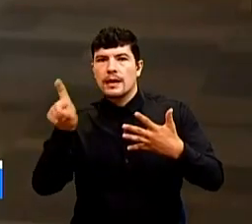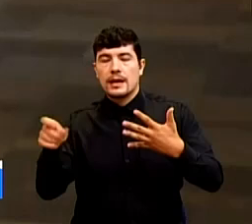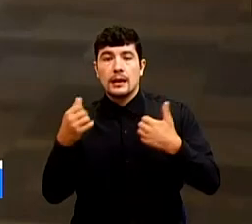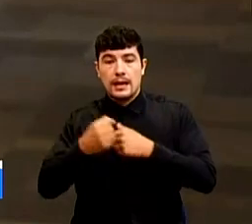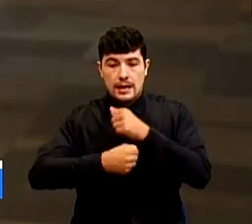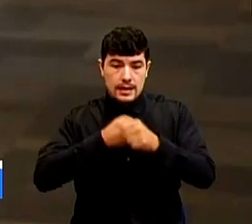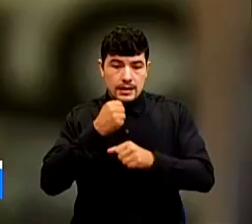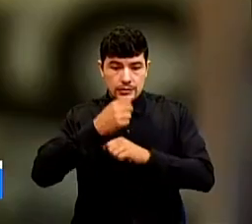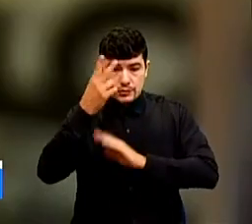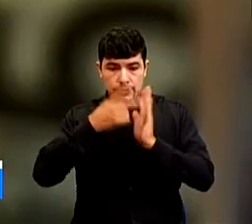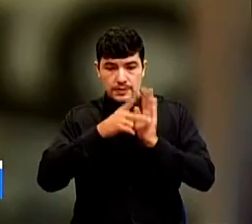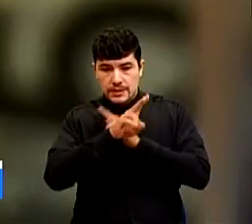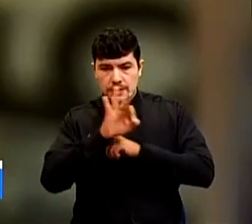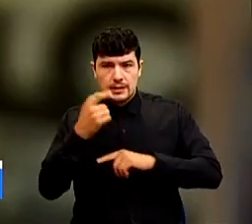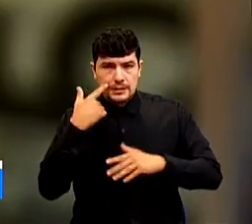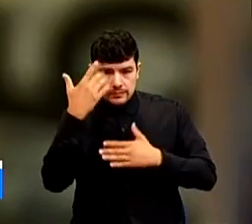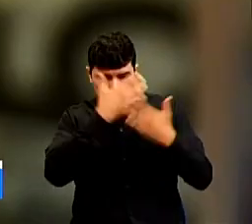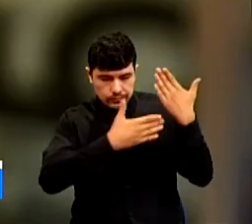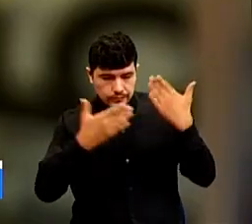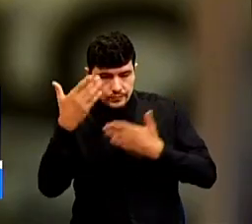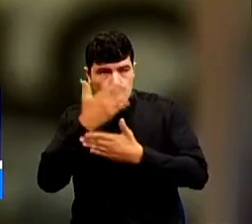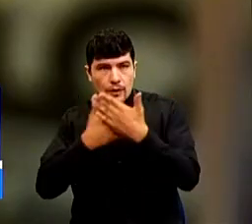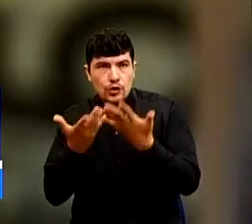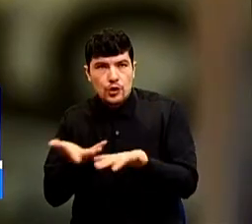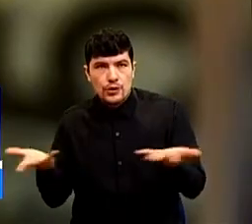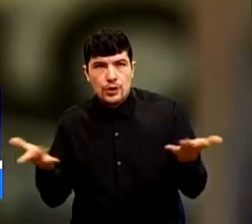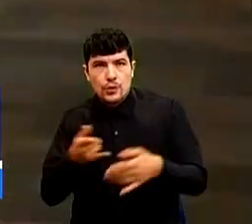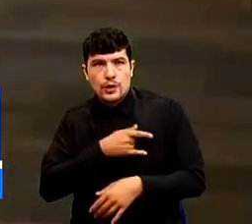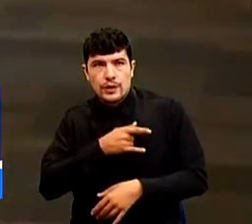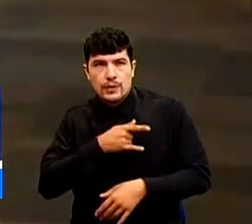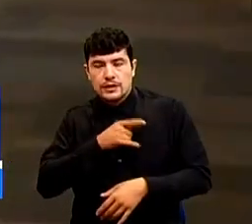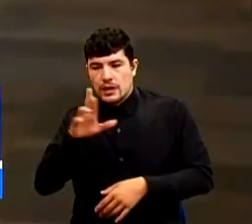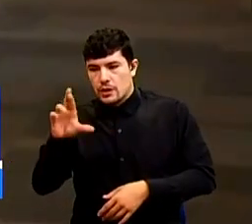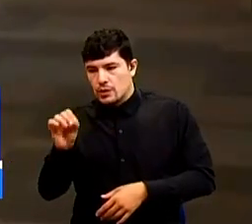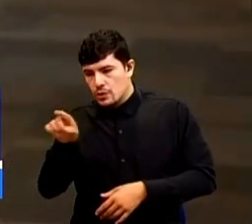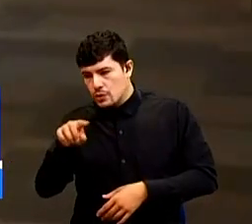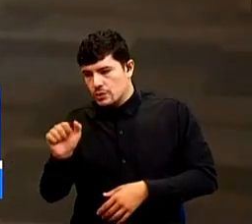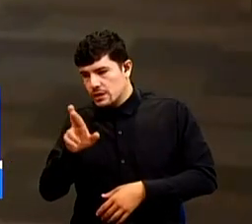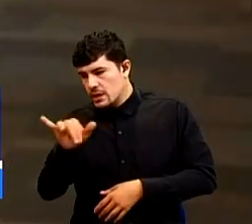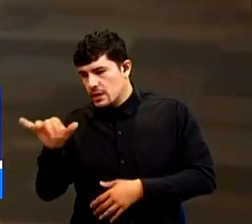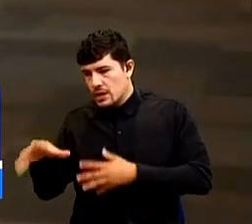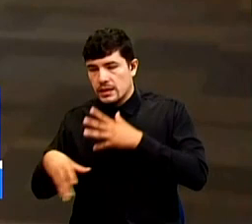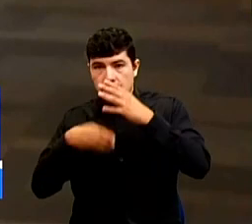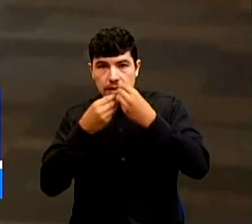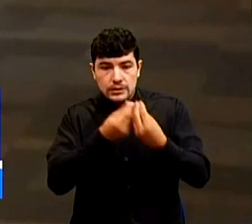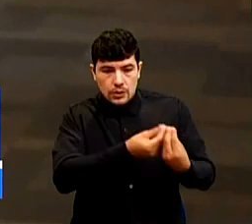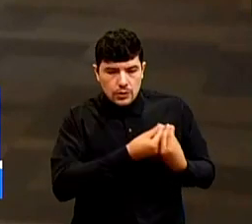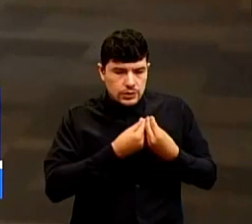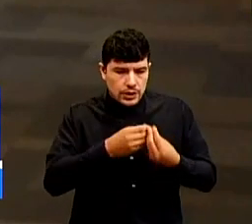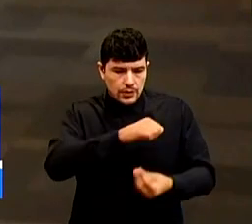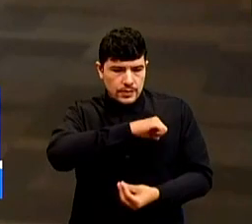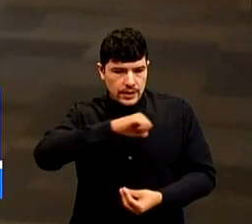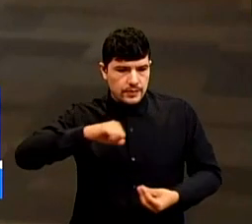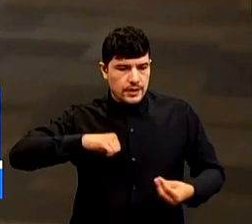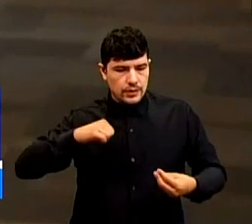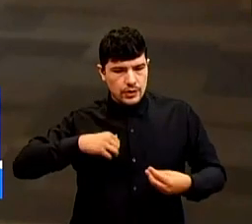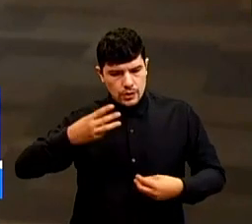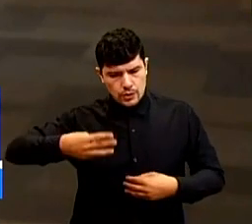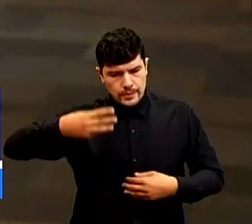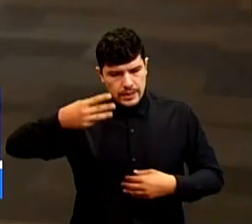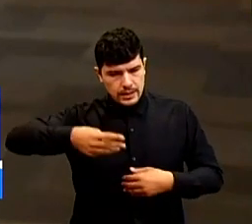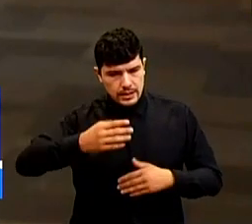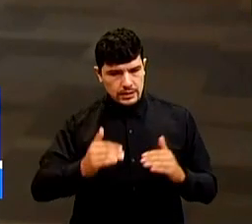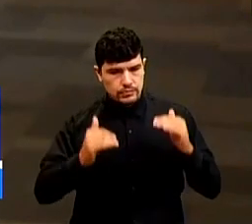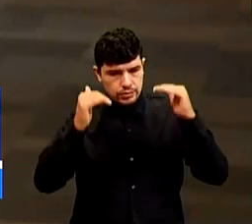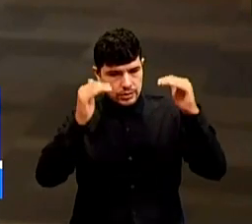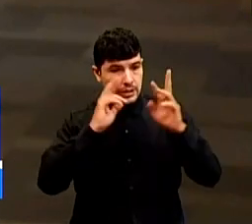2023 que hemos elaborado desde la Universidad del Rosario junto con el consejo privado de competitividad presenta